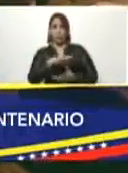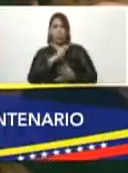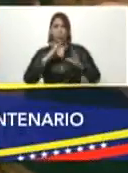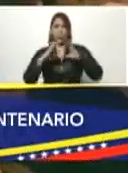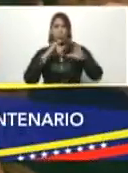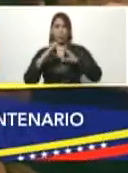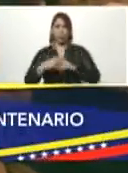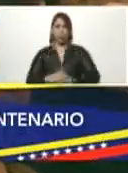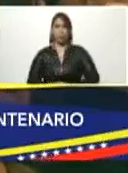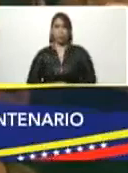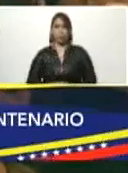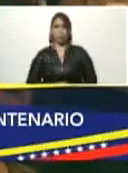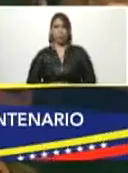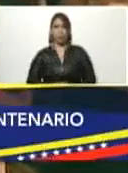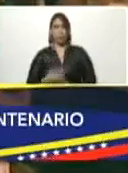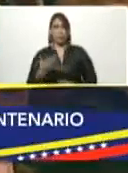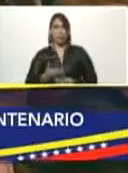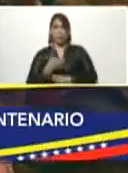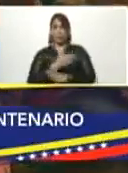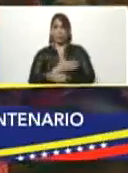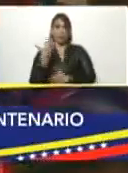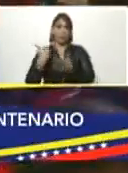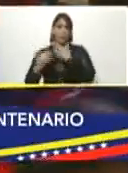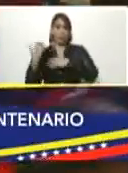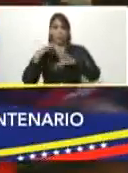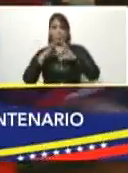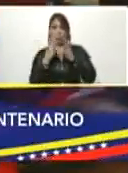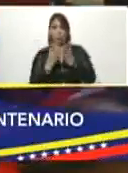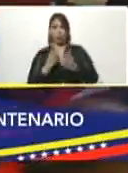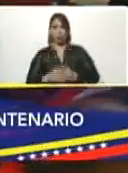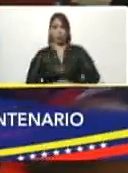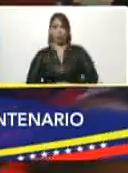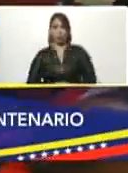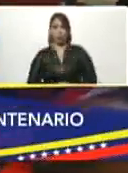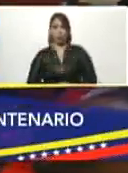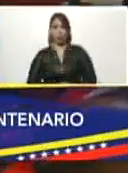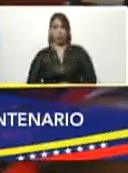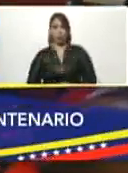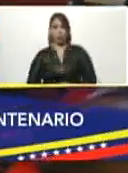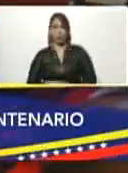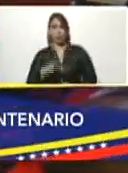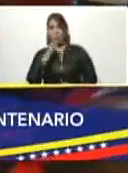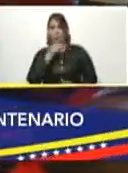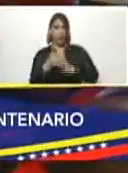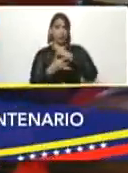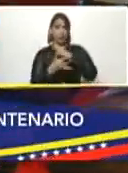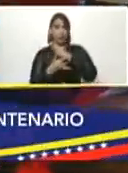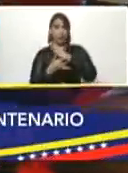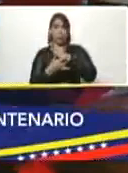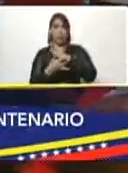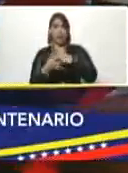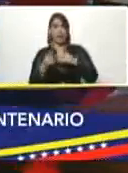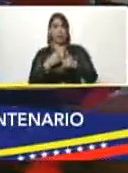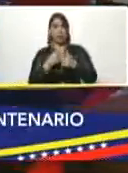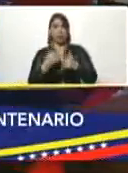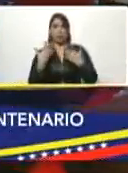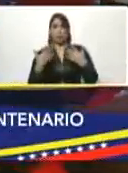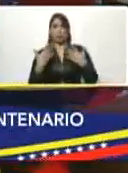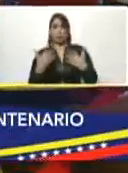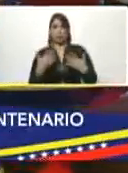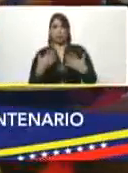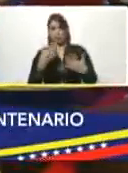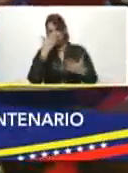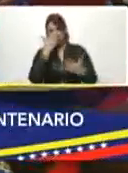Comunicación. Ya en aquel entonces, que era un mundo, llamémoslo así, analógico, era urgente enfrentar el desequilibrio del